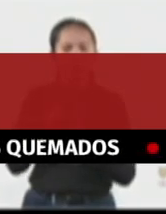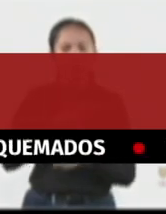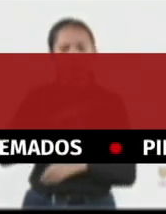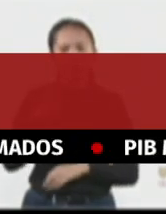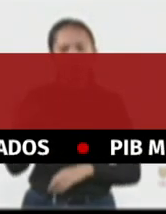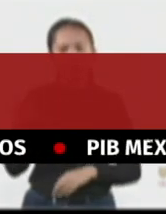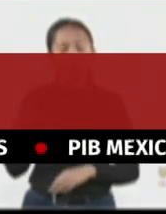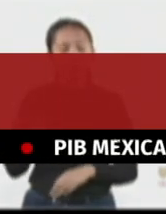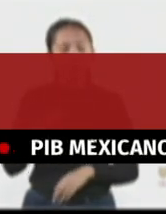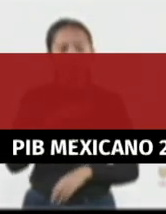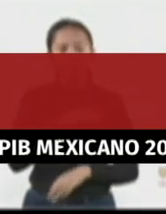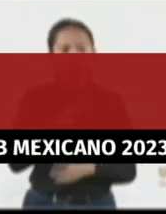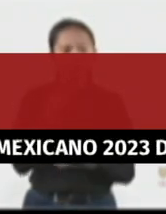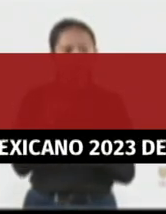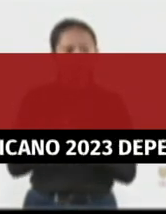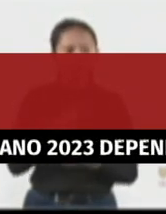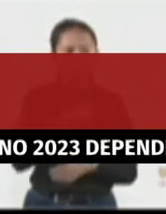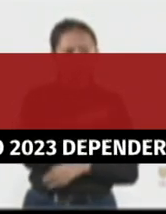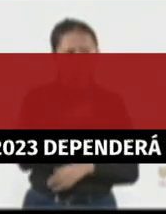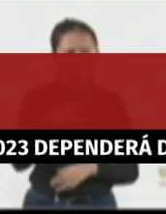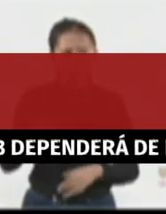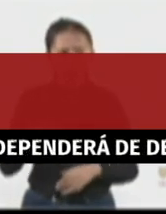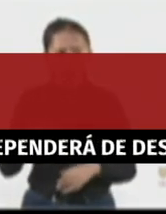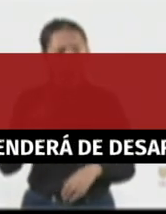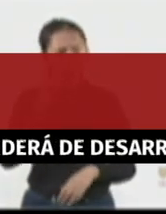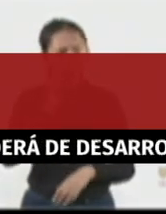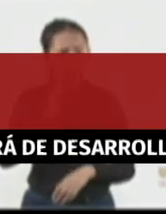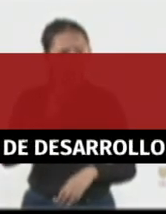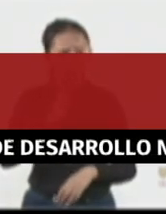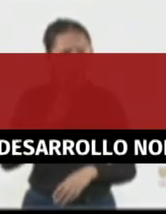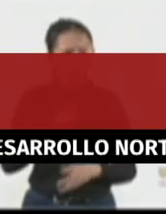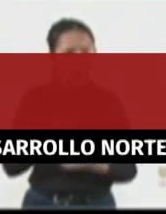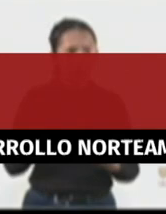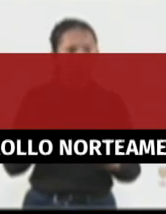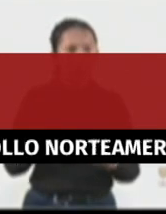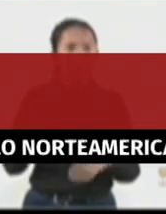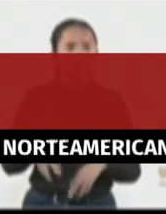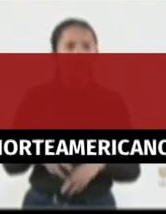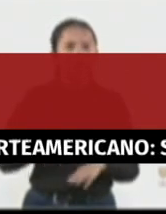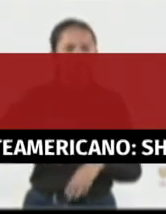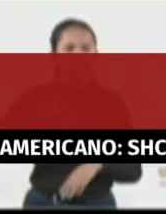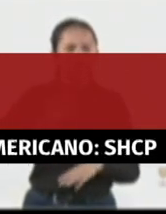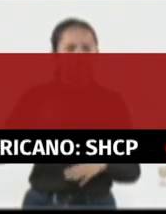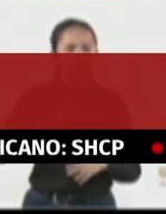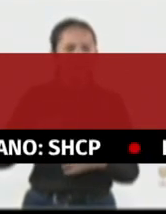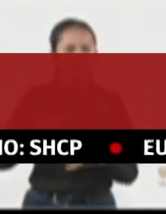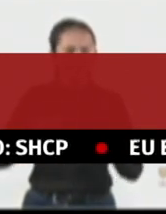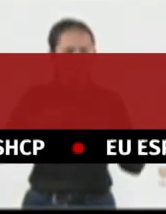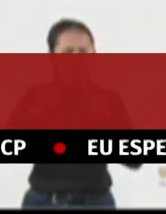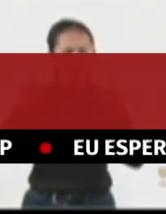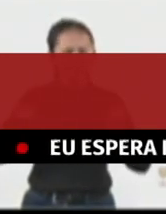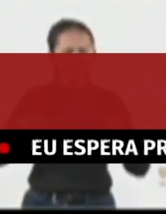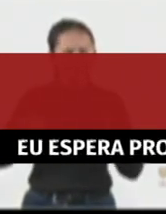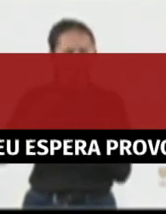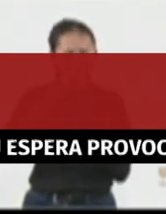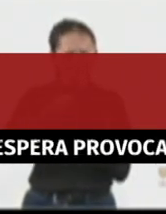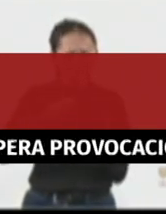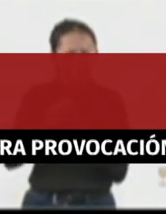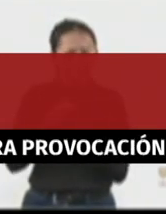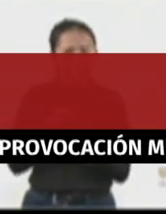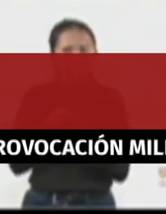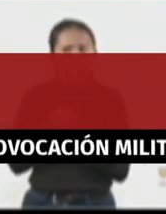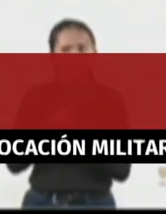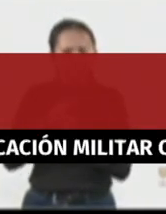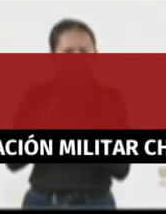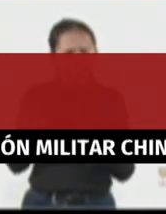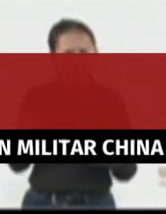asunto personal de las mujeres, como se dice, romper el techo de cristal. Tiene que ver también con que sepan